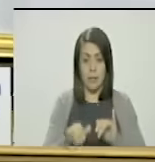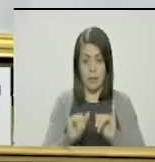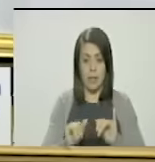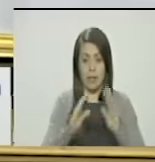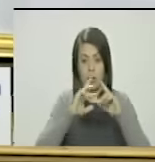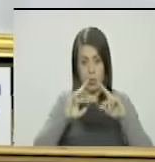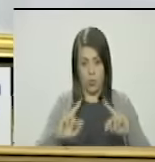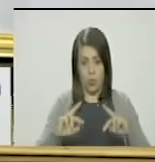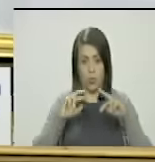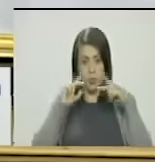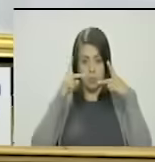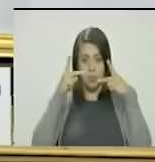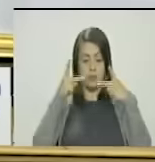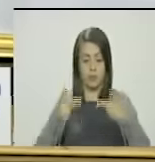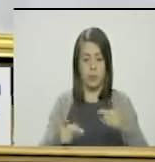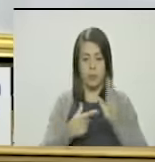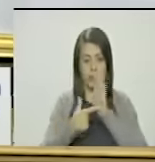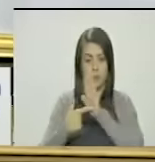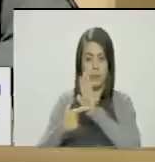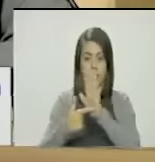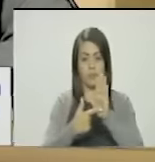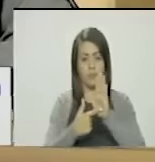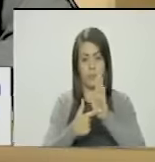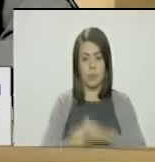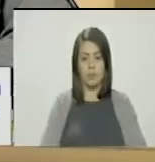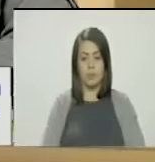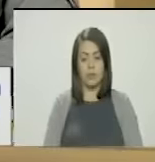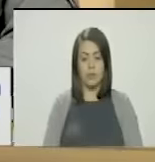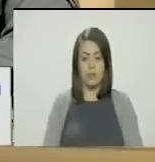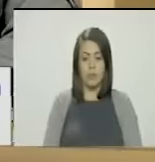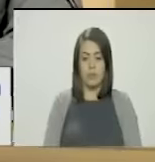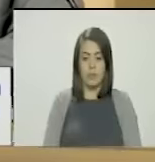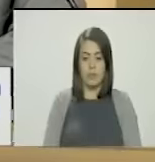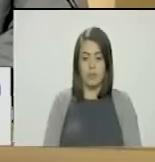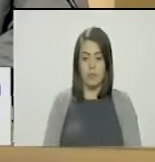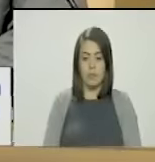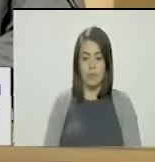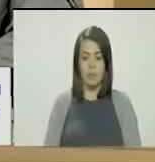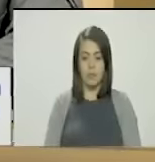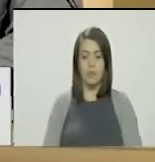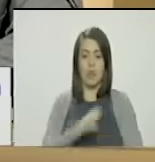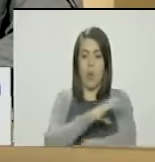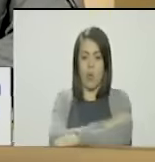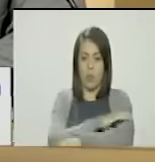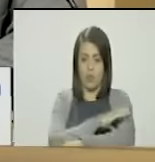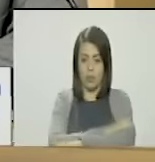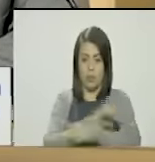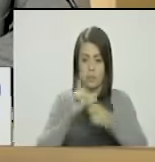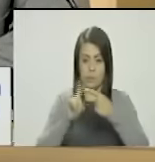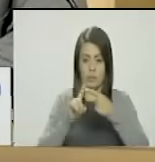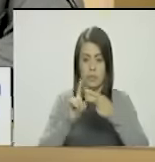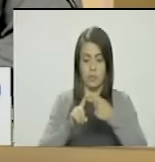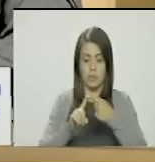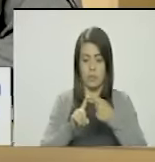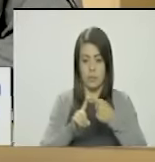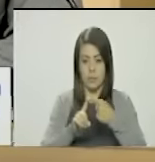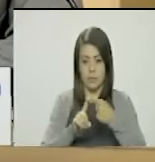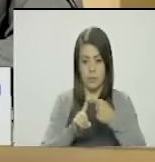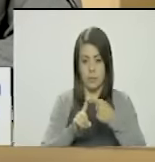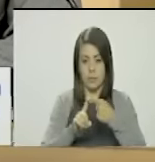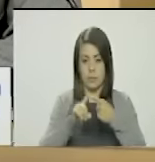en el orden inverso en el que fueron presentadas. Por el bloque de la oposición, la